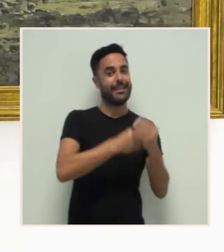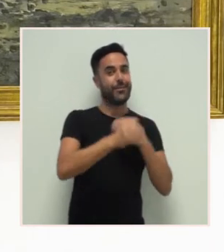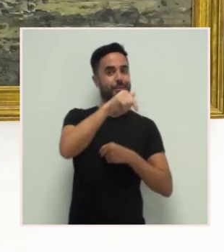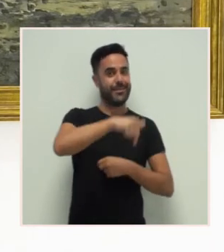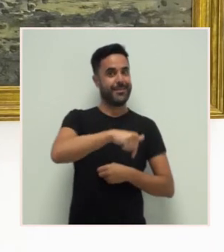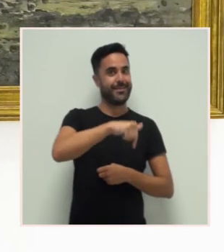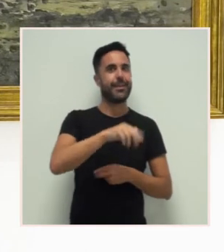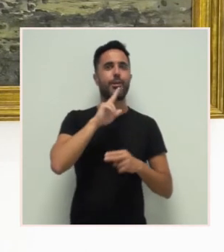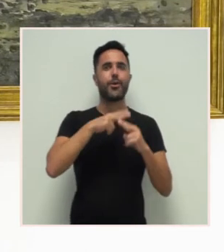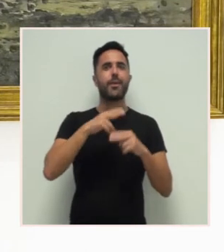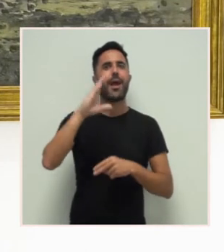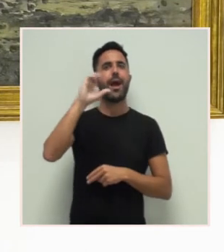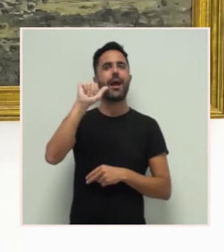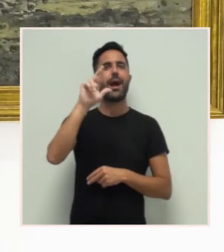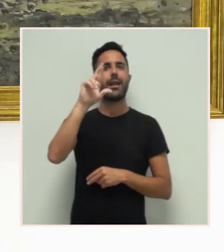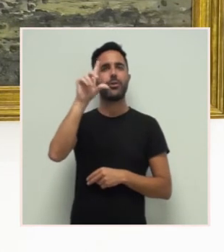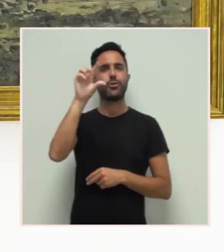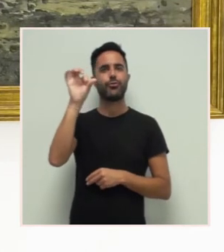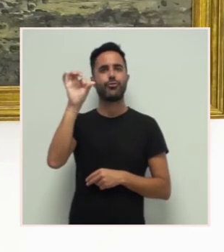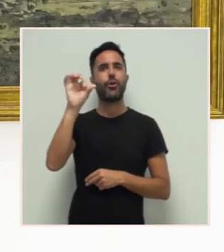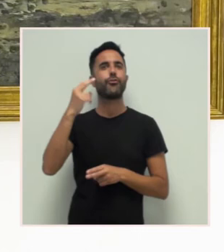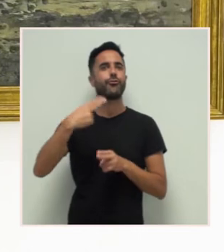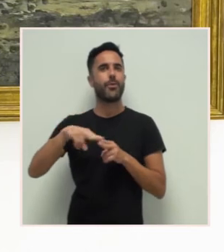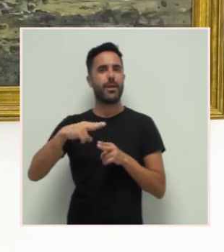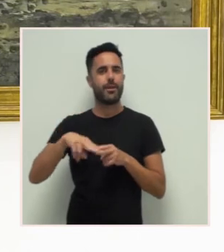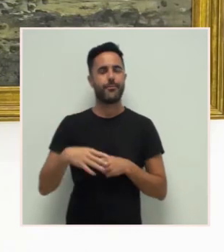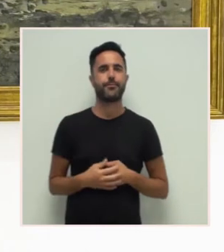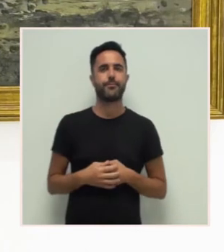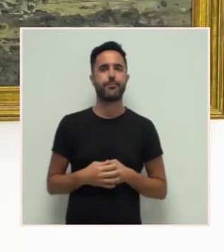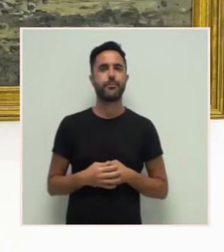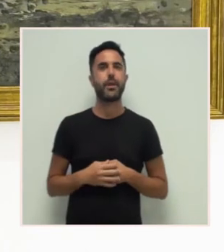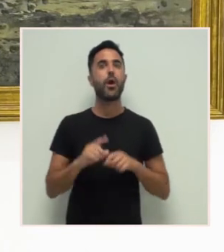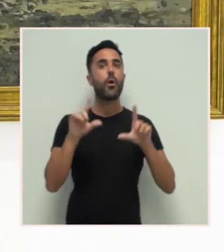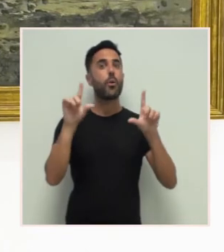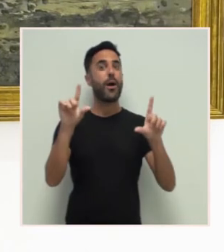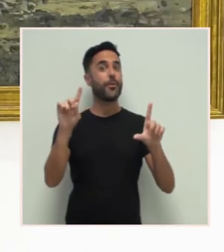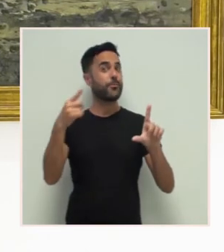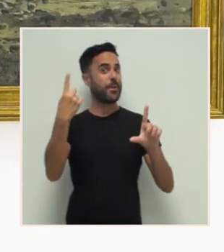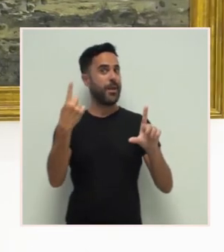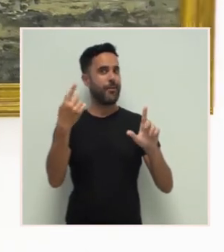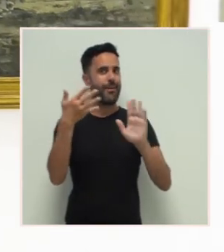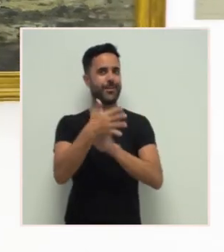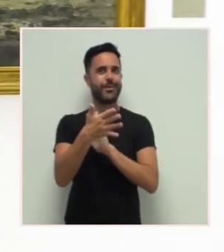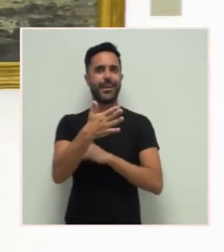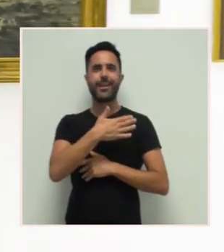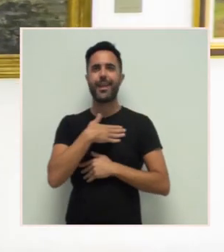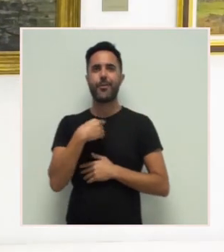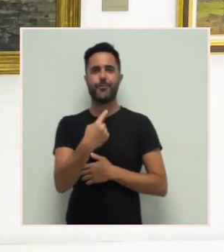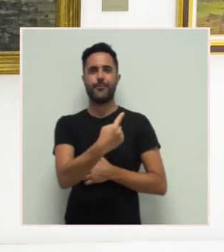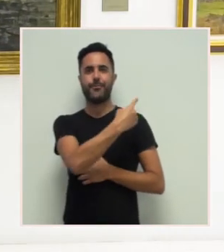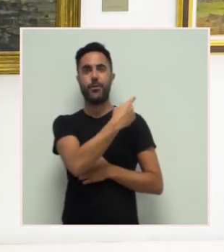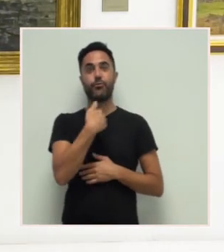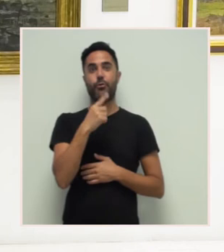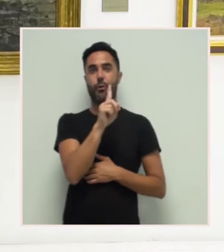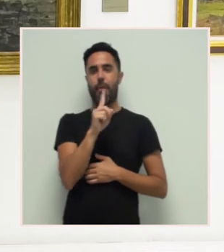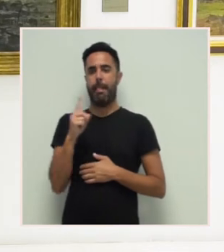Sobrino. A obra na que me quero centrar en primeira instancia é a que teño nas miñas costas. Voume apartar un pouquiño para que a podades gozar